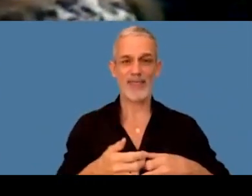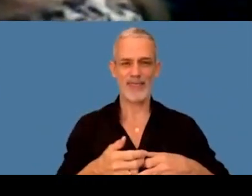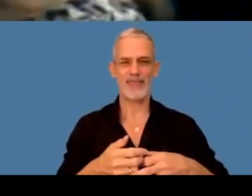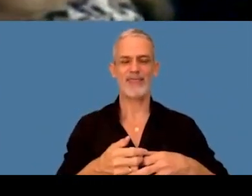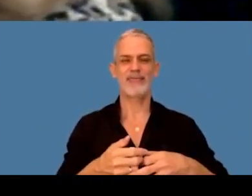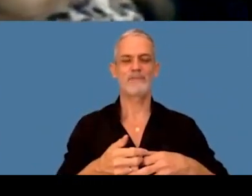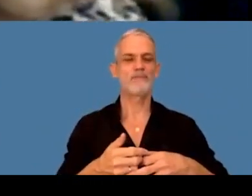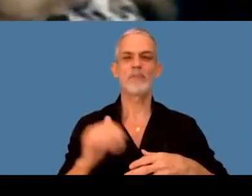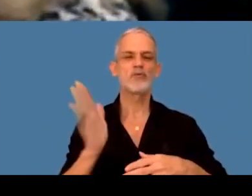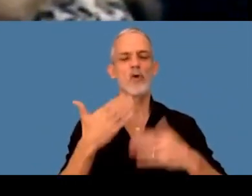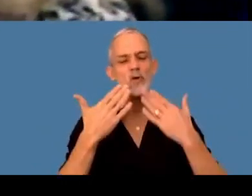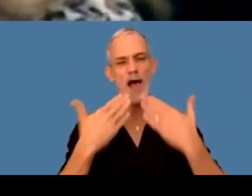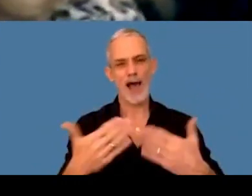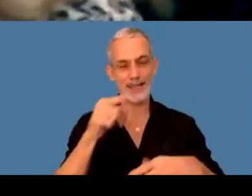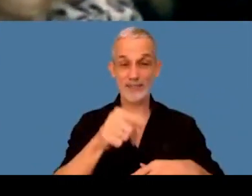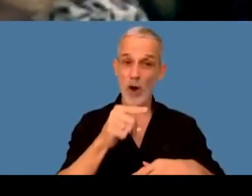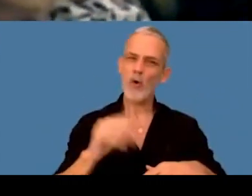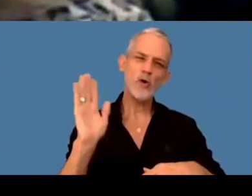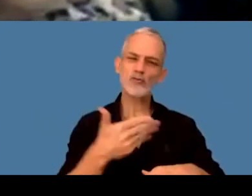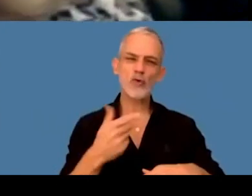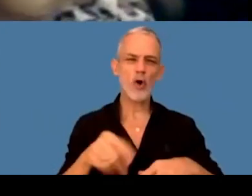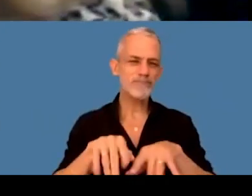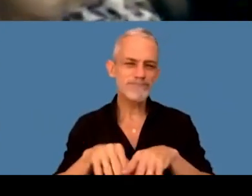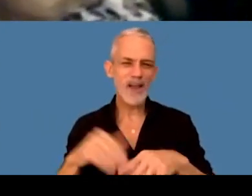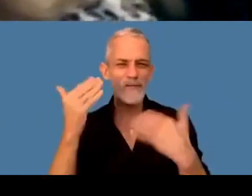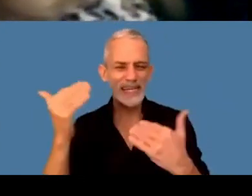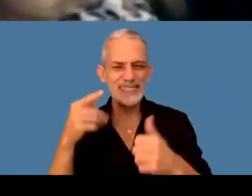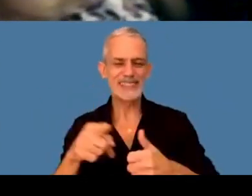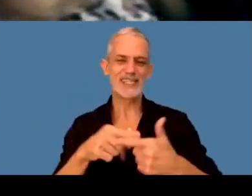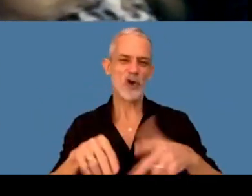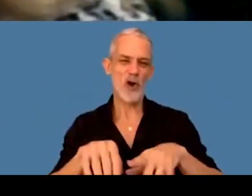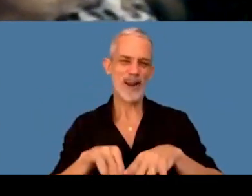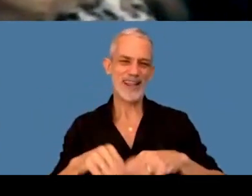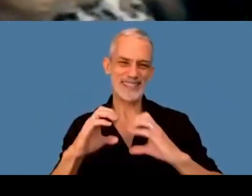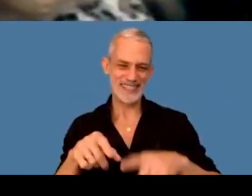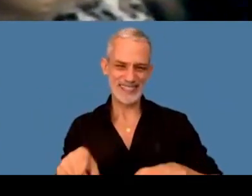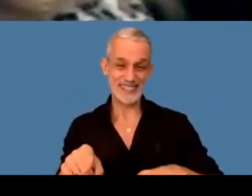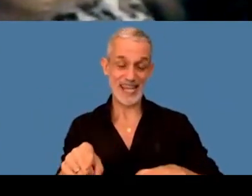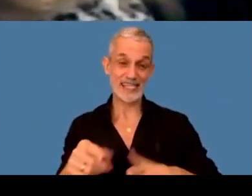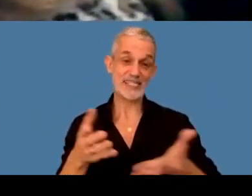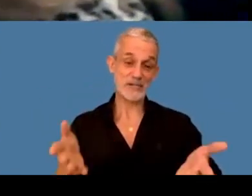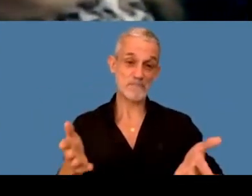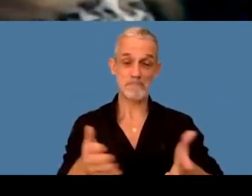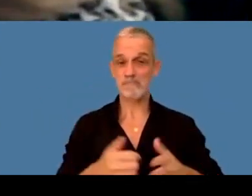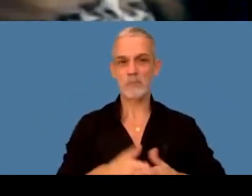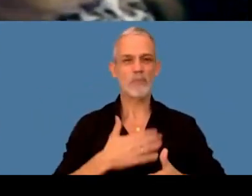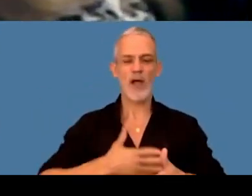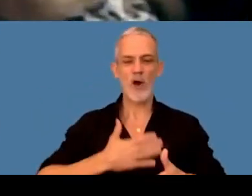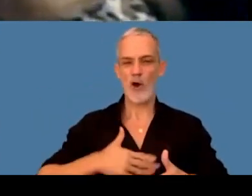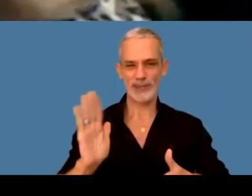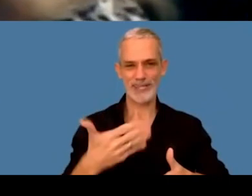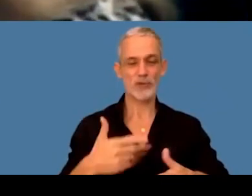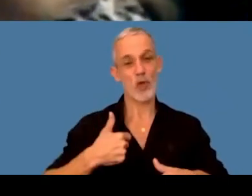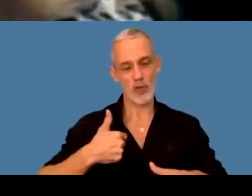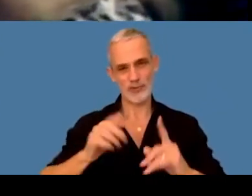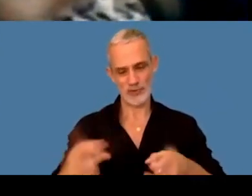todos agradecidos, acá todos te están felicitando, así que están muy contentos, y yo también,